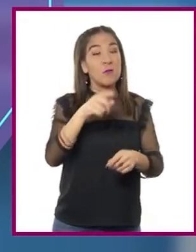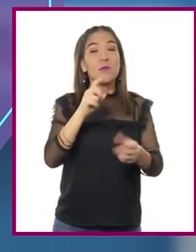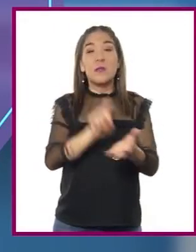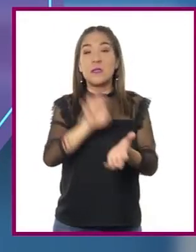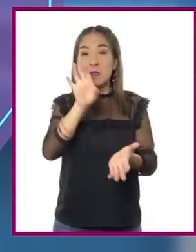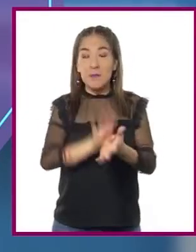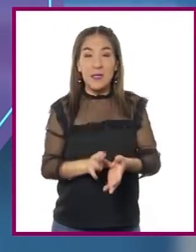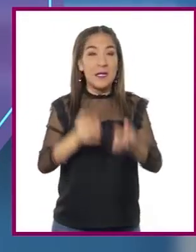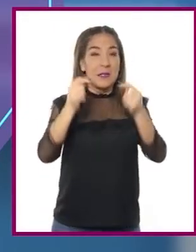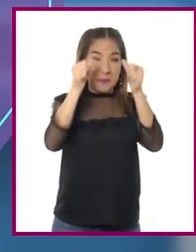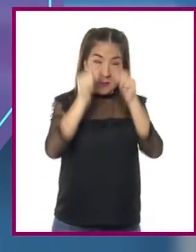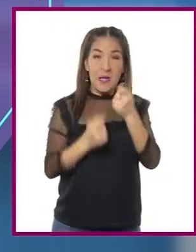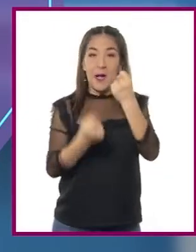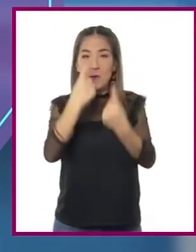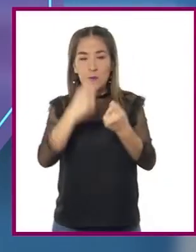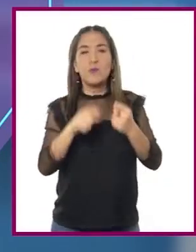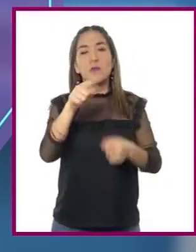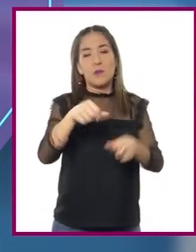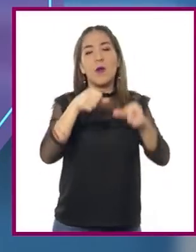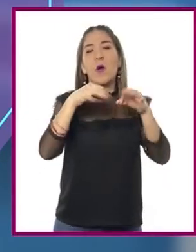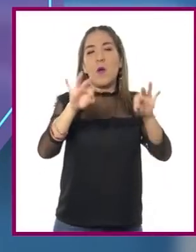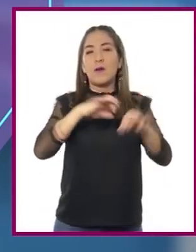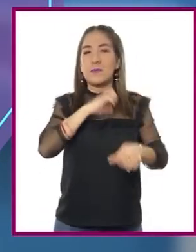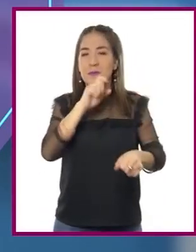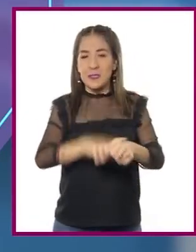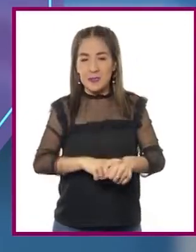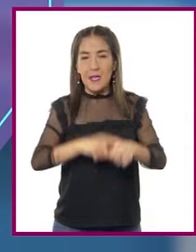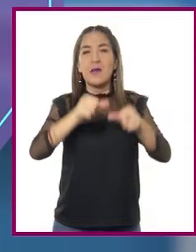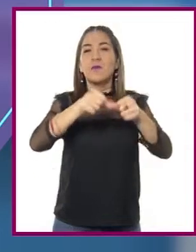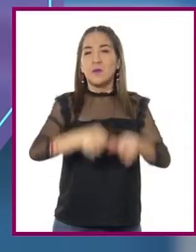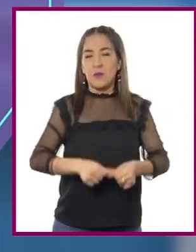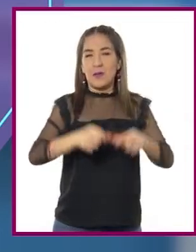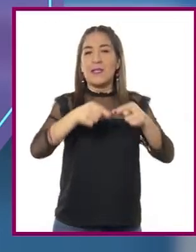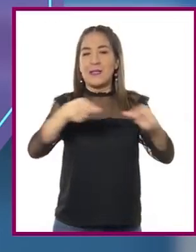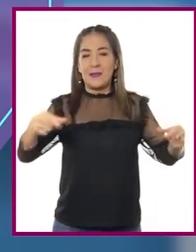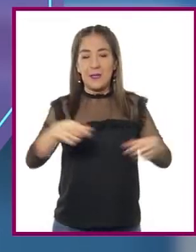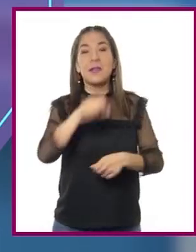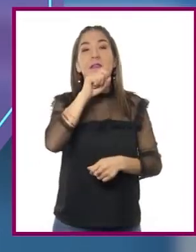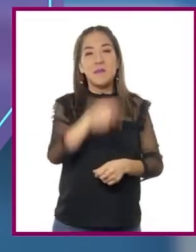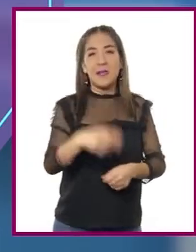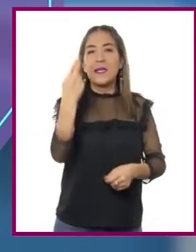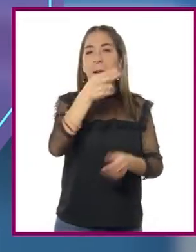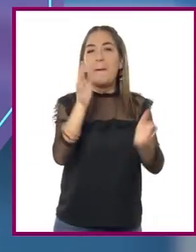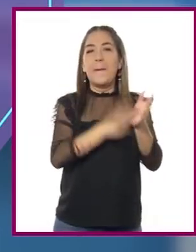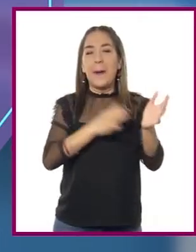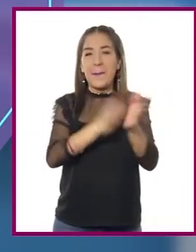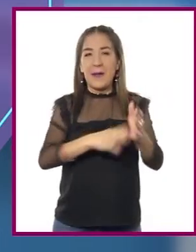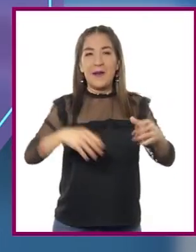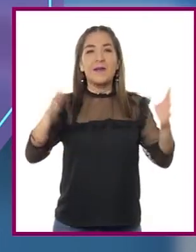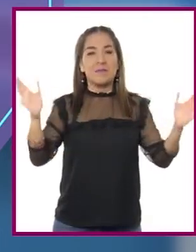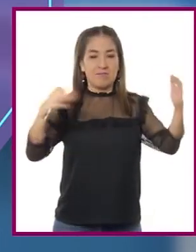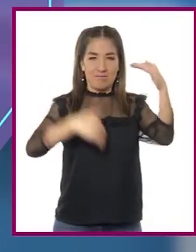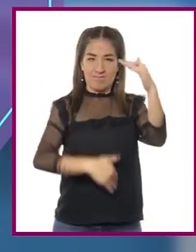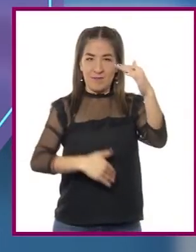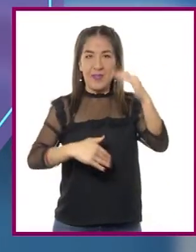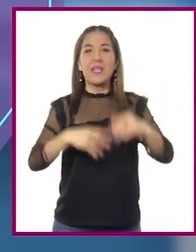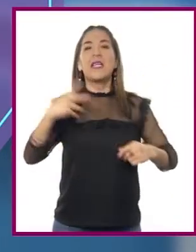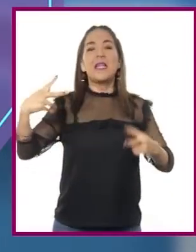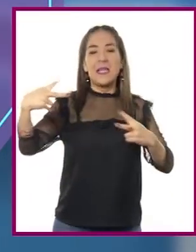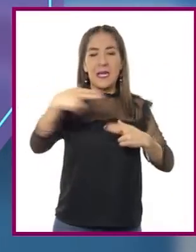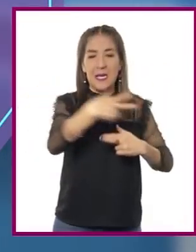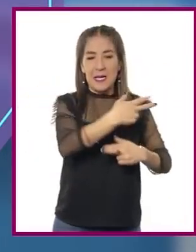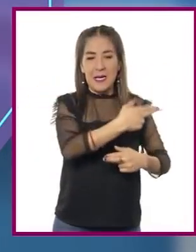necesitan hojas Ledger, punzón y regleta. Requerirán también un pliego de papel, tijeras,